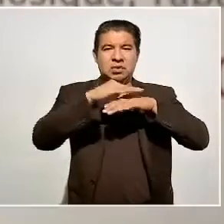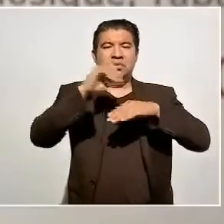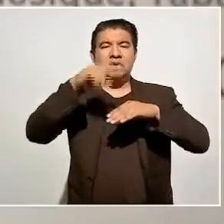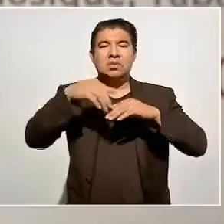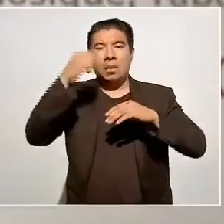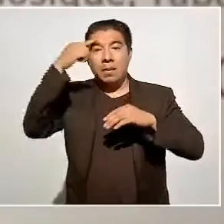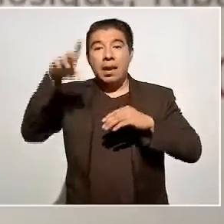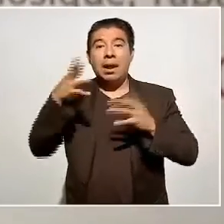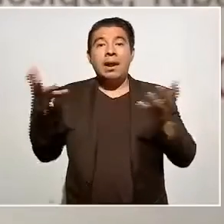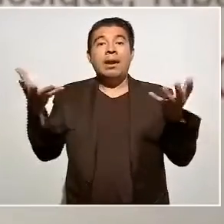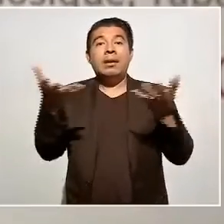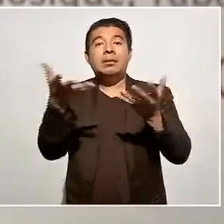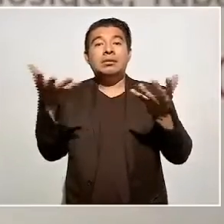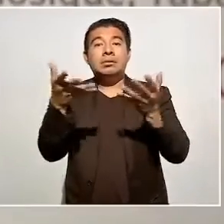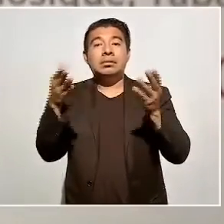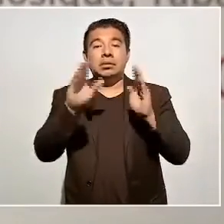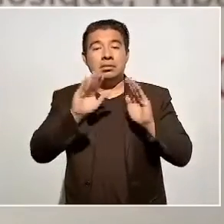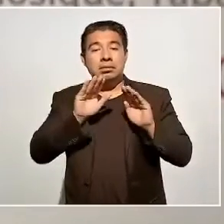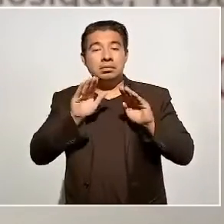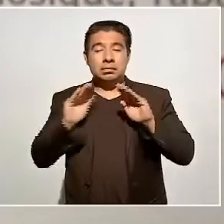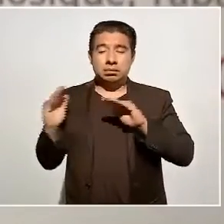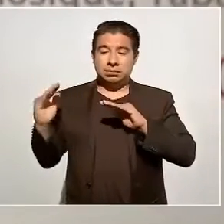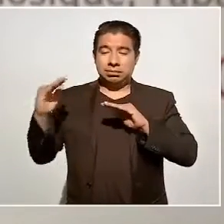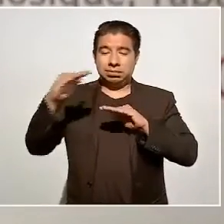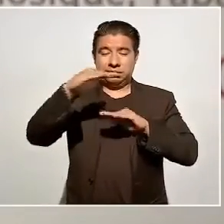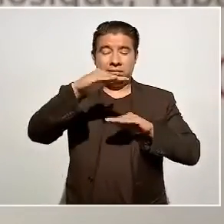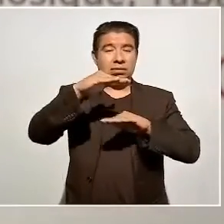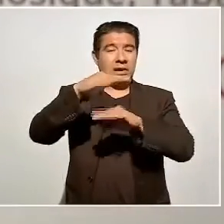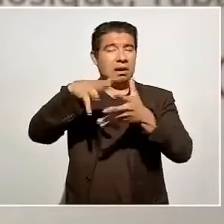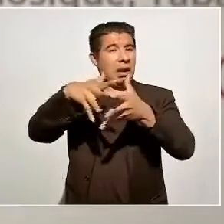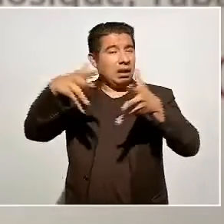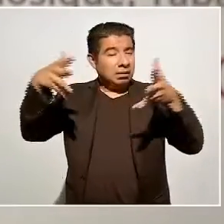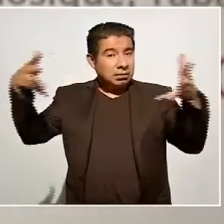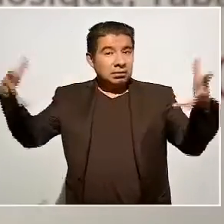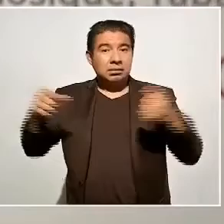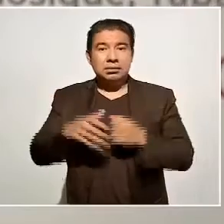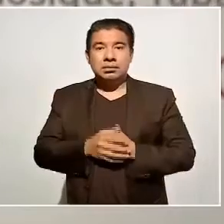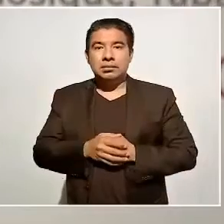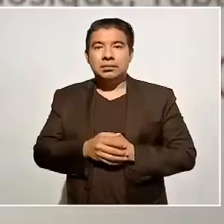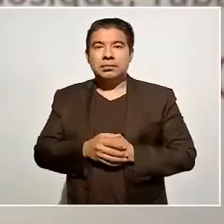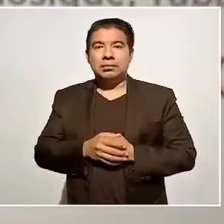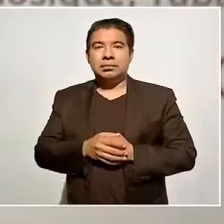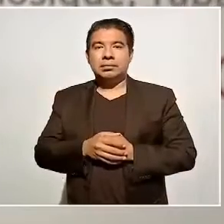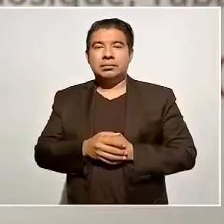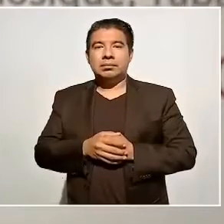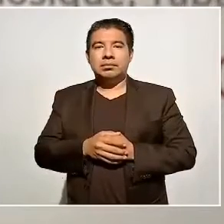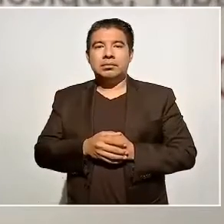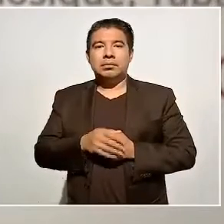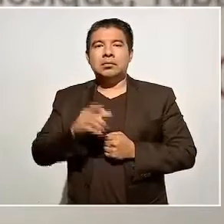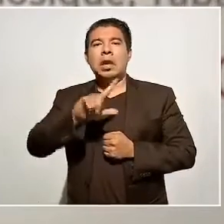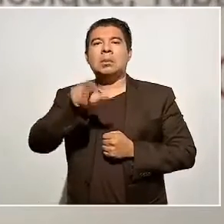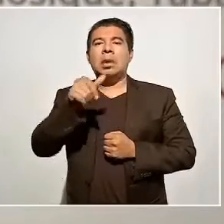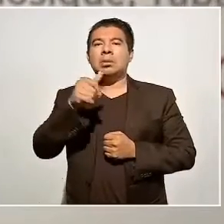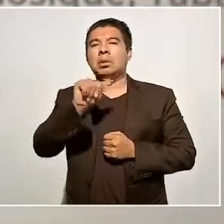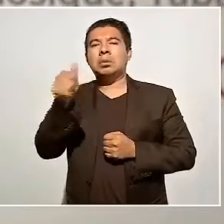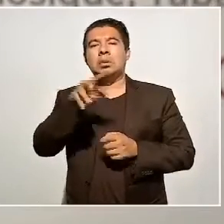para hacer esta gran obra. Y luego ya nos copiaron